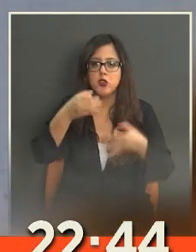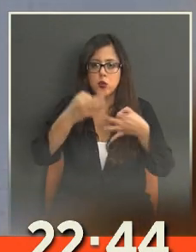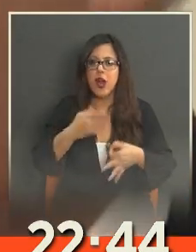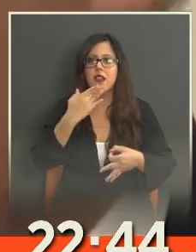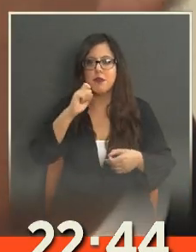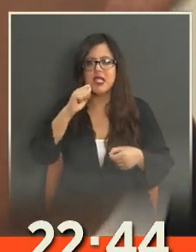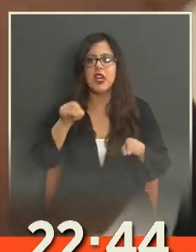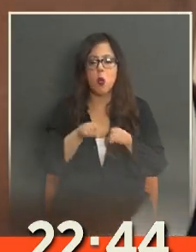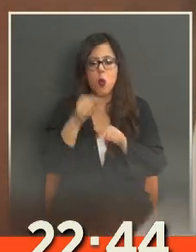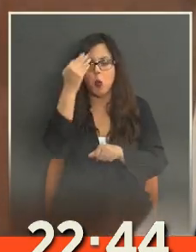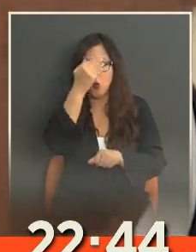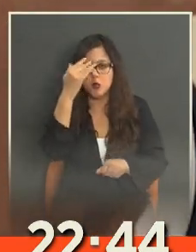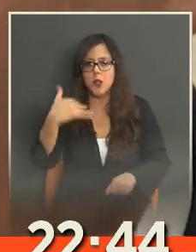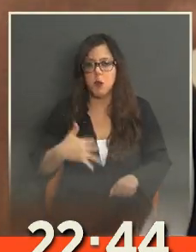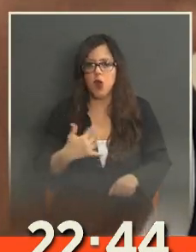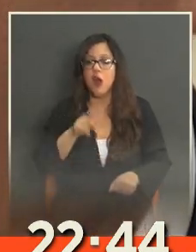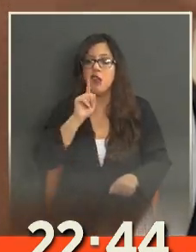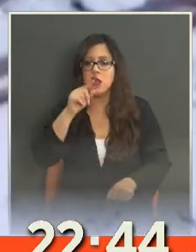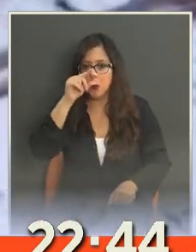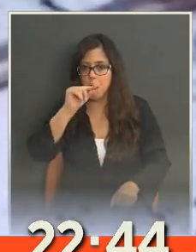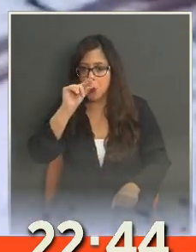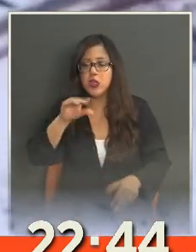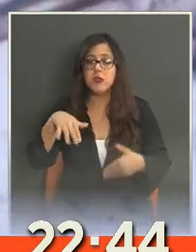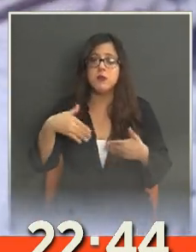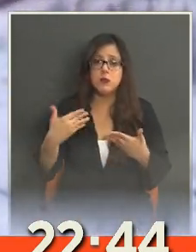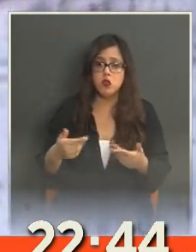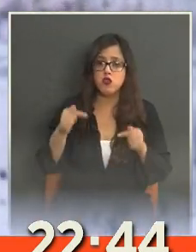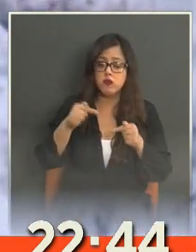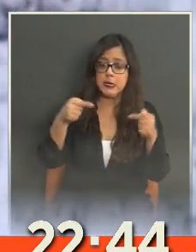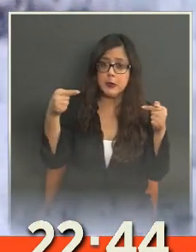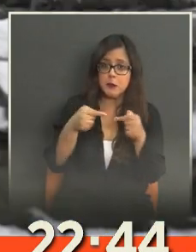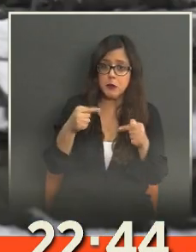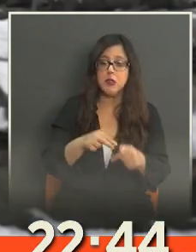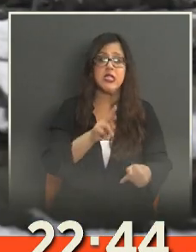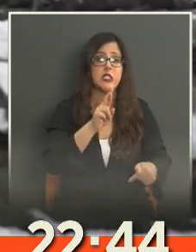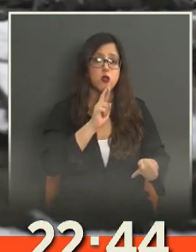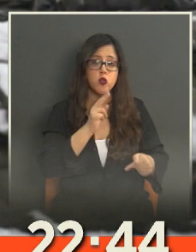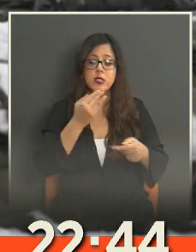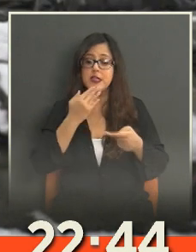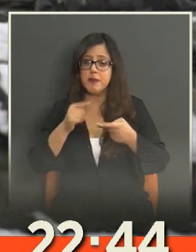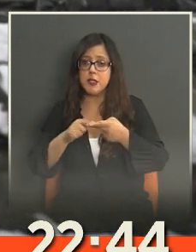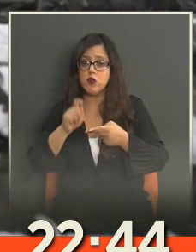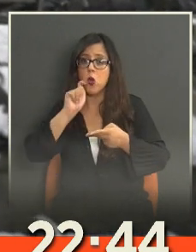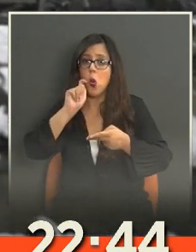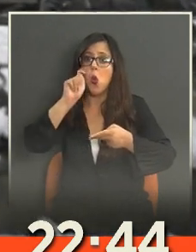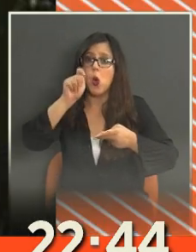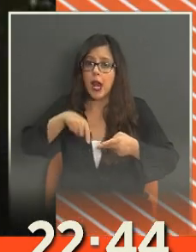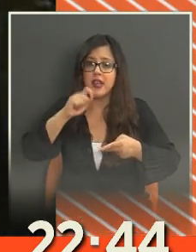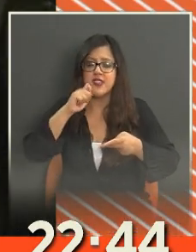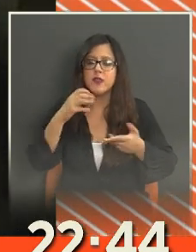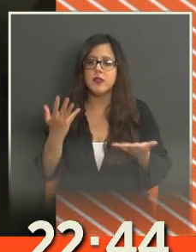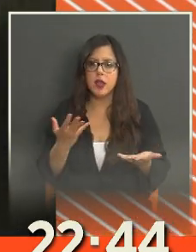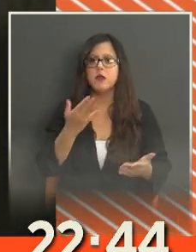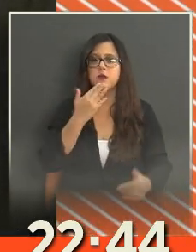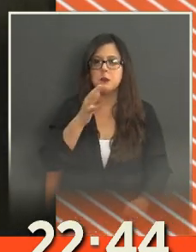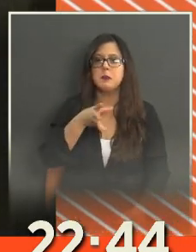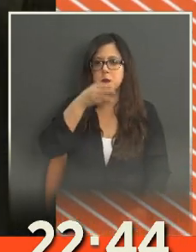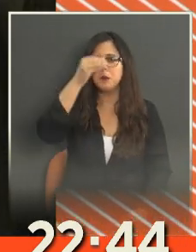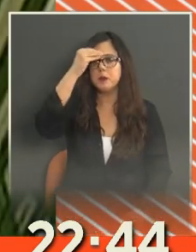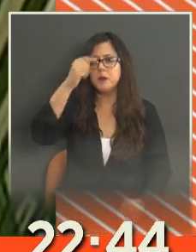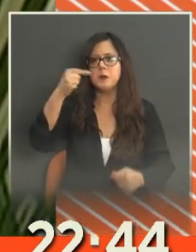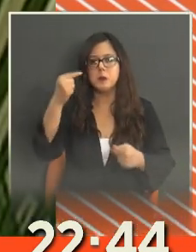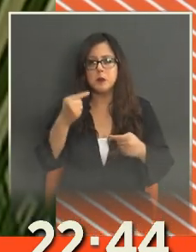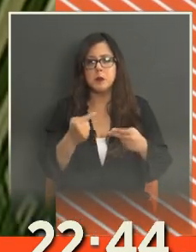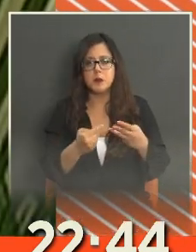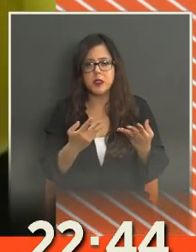grandes preocupaciones de putin por eso el histórico conflicto entre rusia y ucrania no se explica sin considerar también los constantes acercamientos